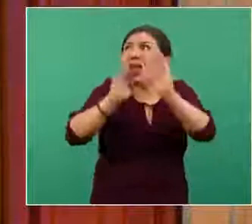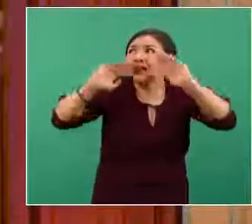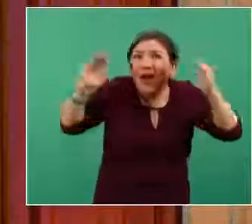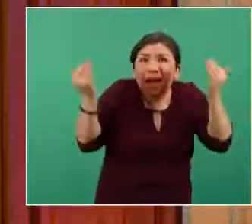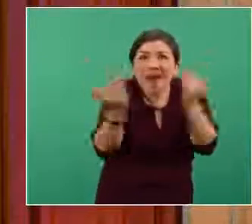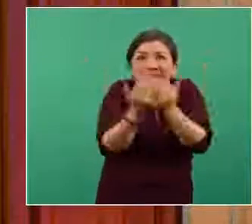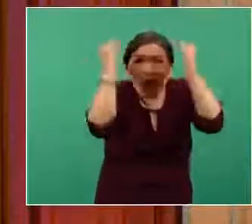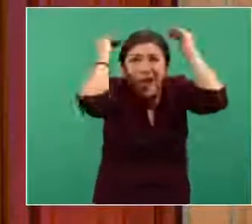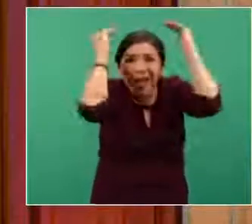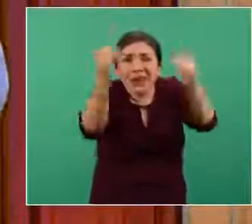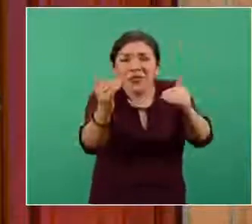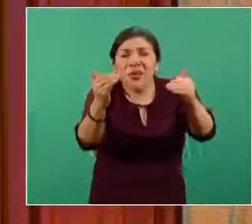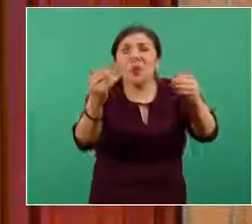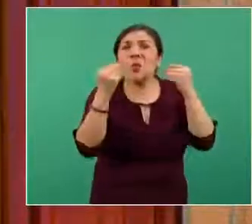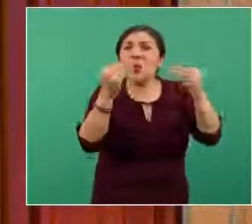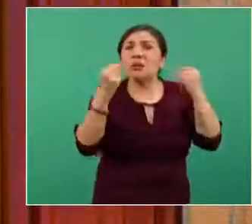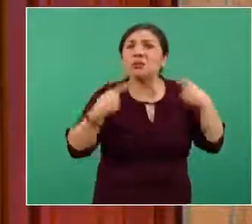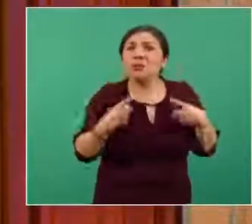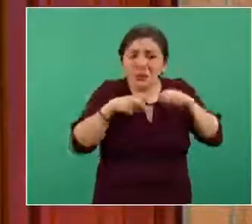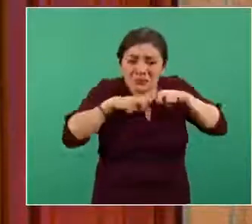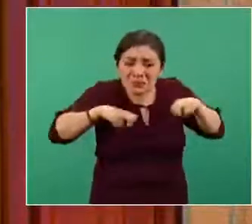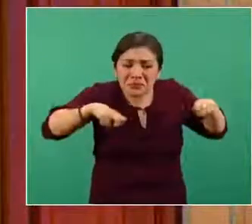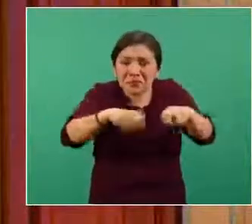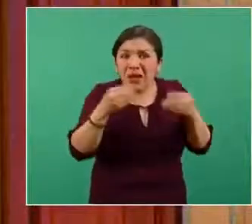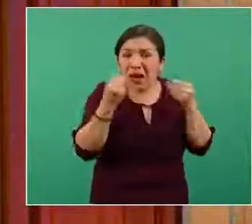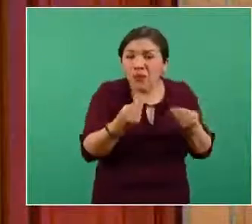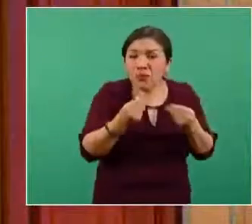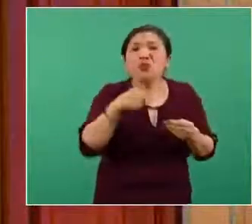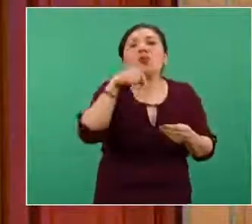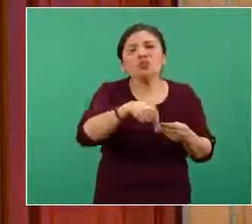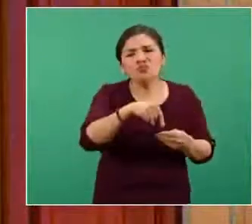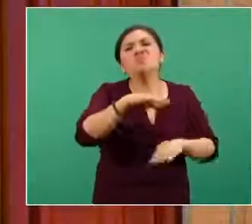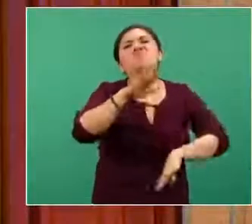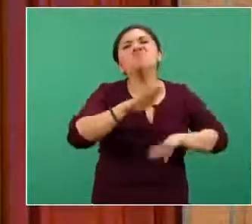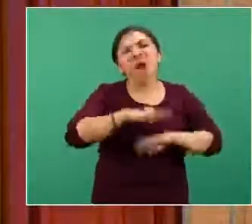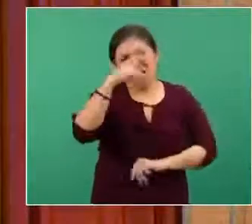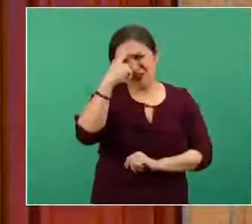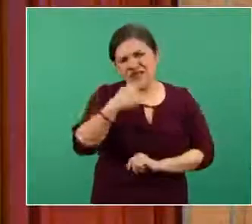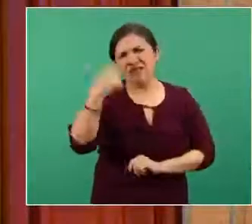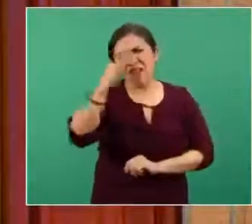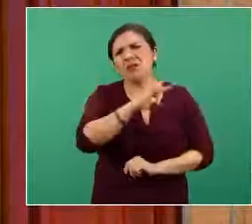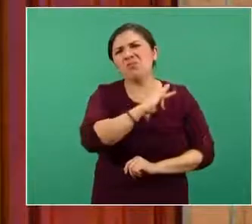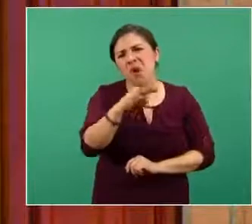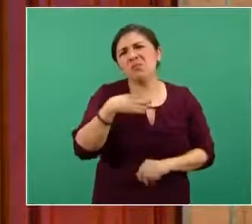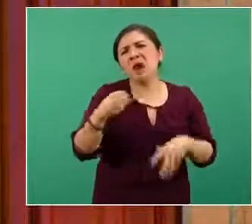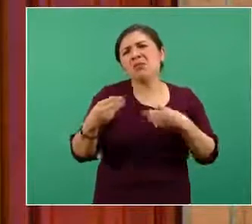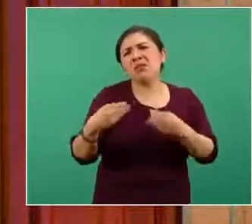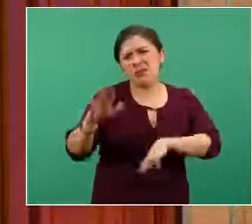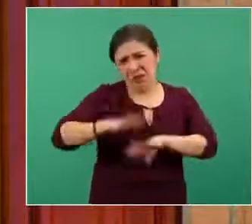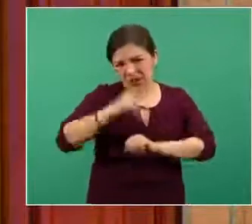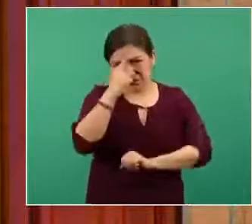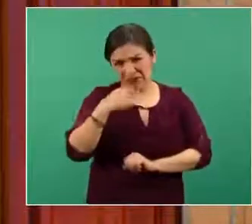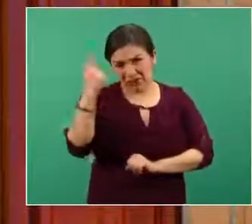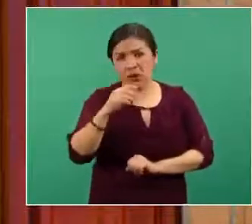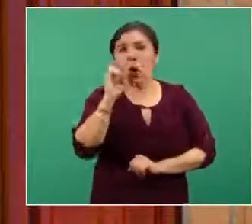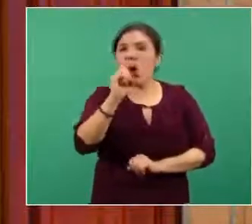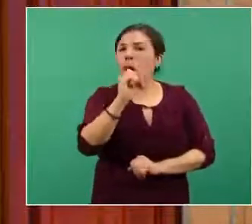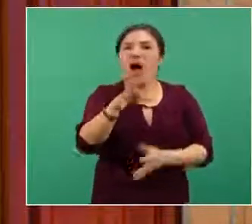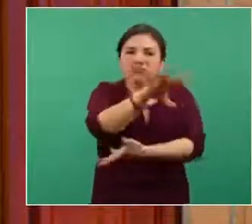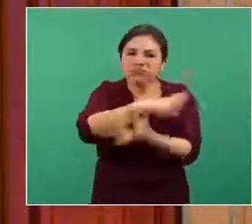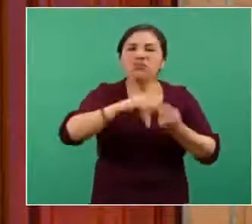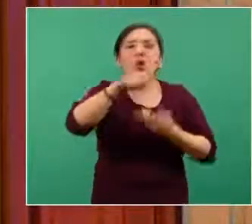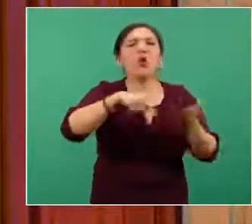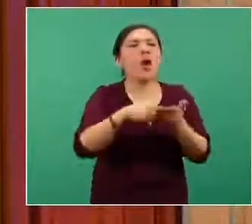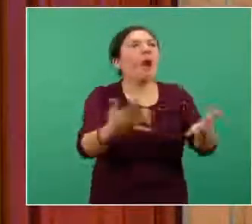y sobre todo con una cantidad de personas importante, pues se incrementa el riesgo obviamente de transmisión. Si son lugares